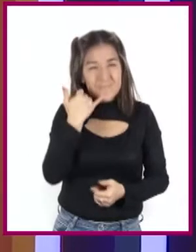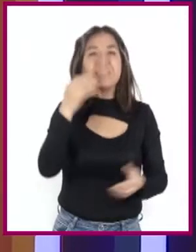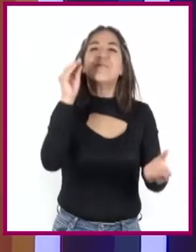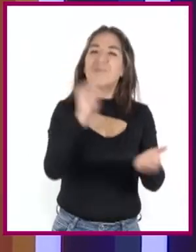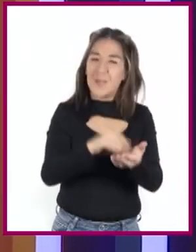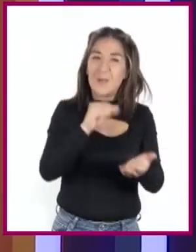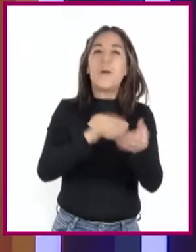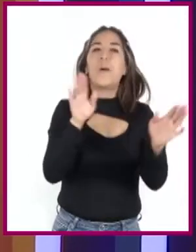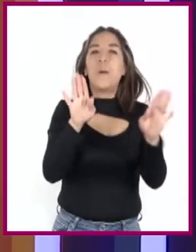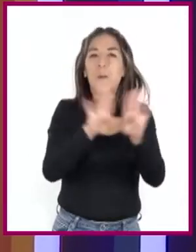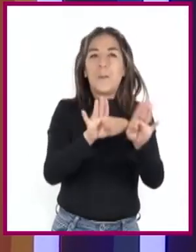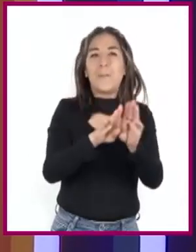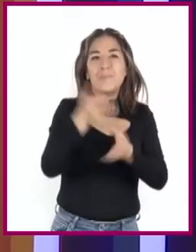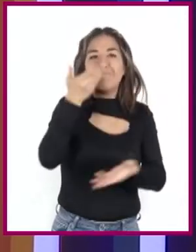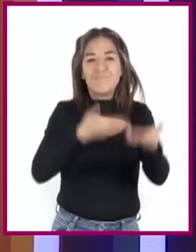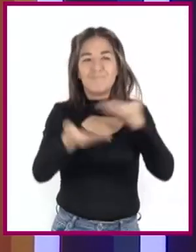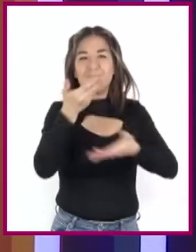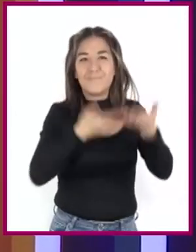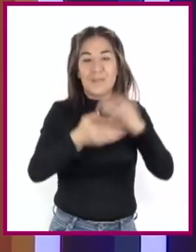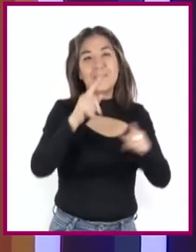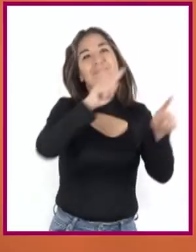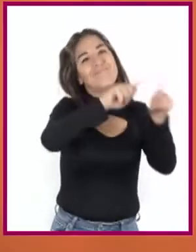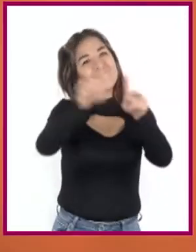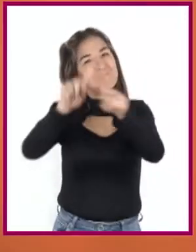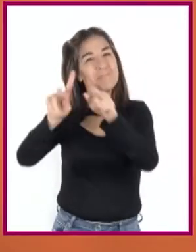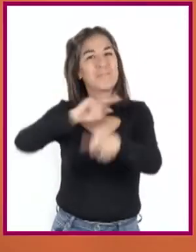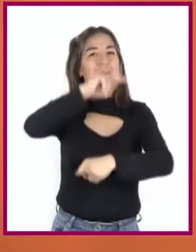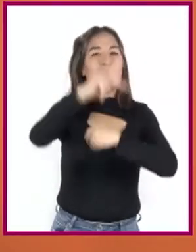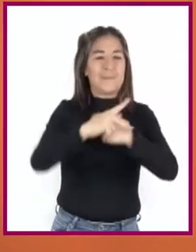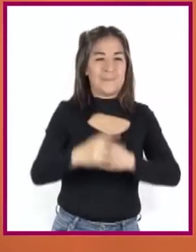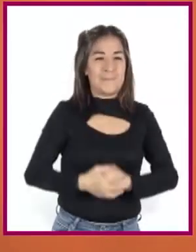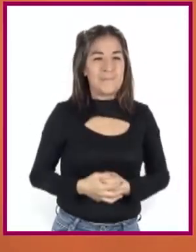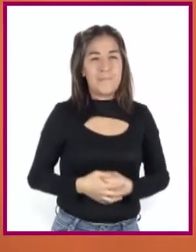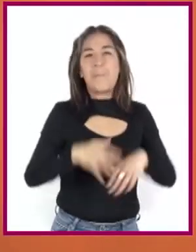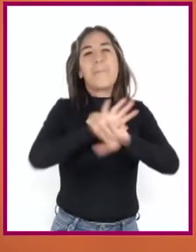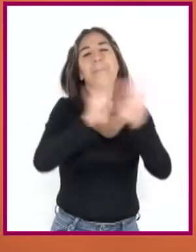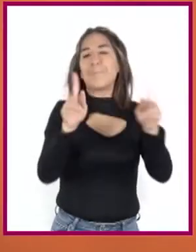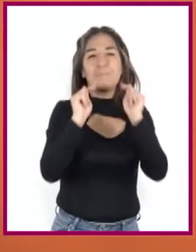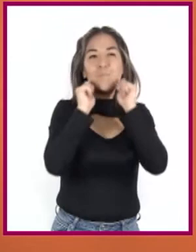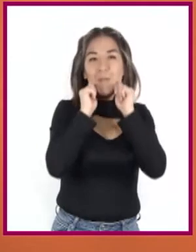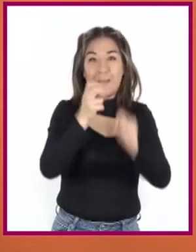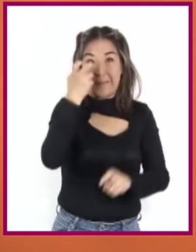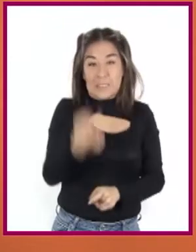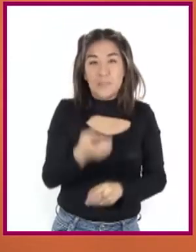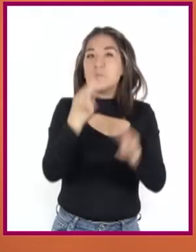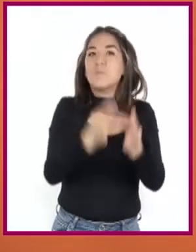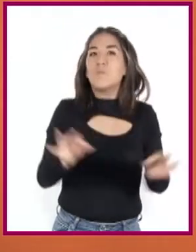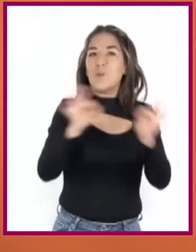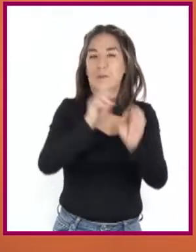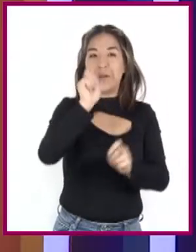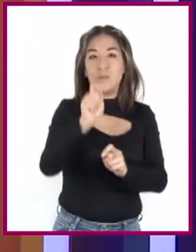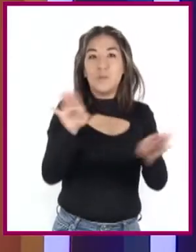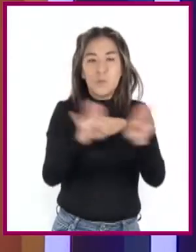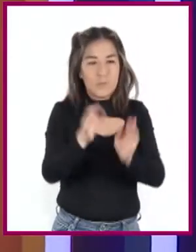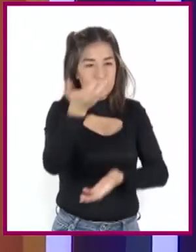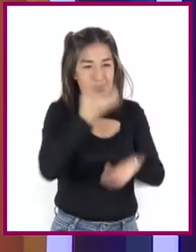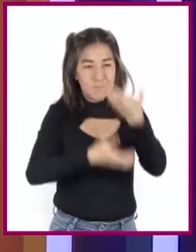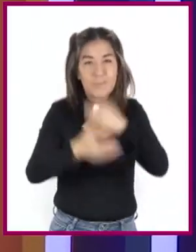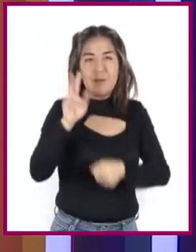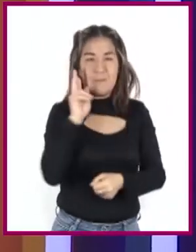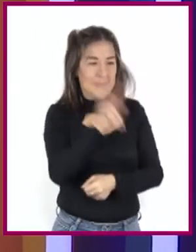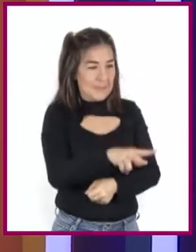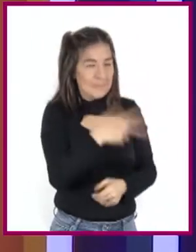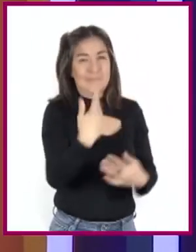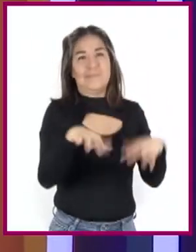controversia y difiere según cada país. Sea como sea, la realidad es que el mercado no supo ver el potencial